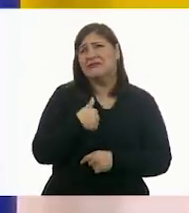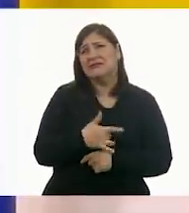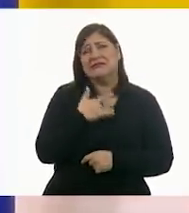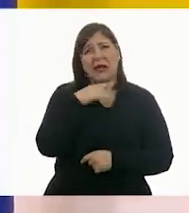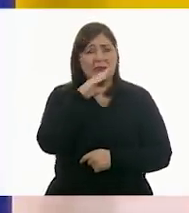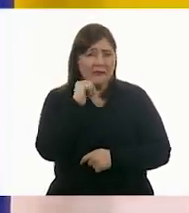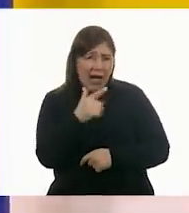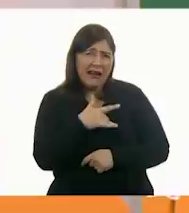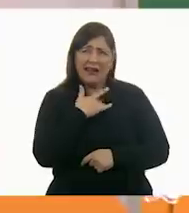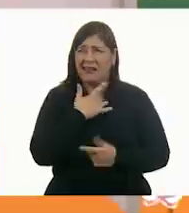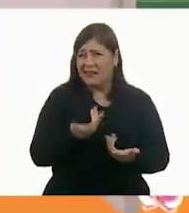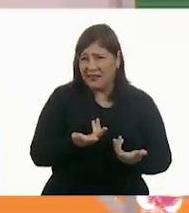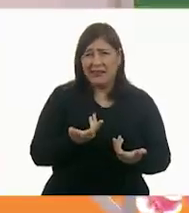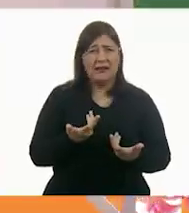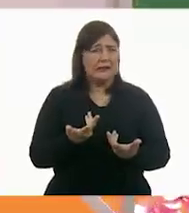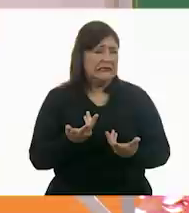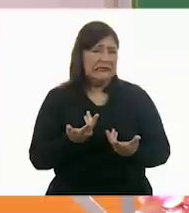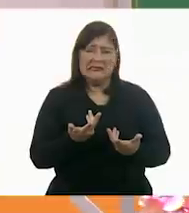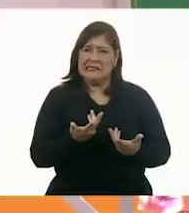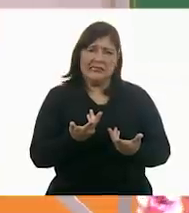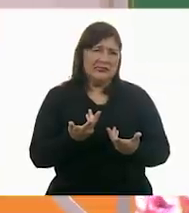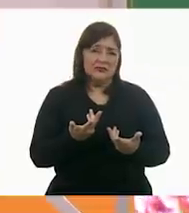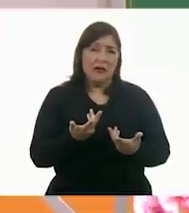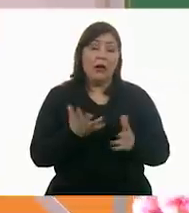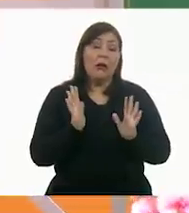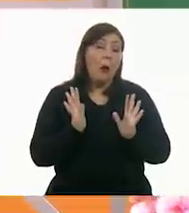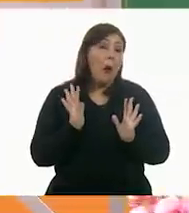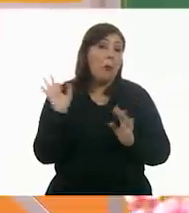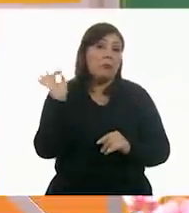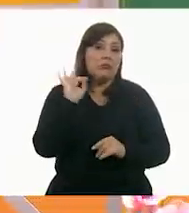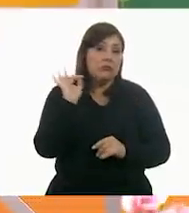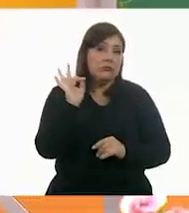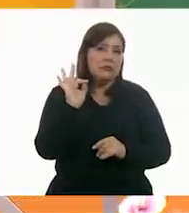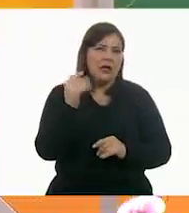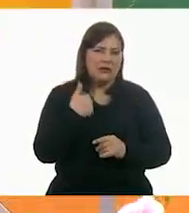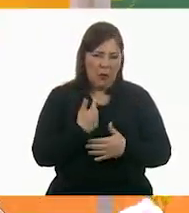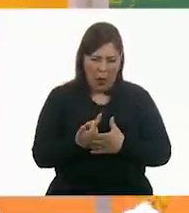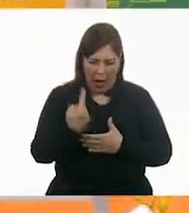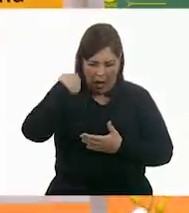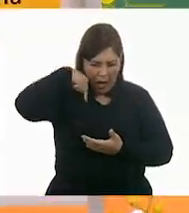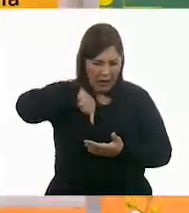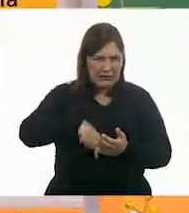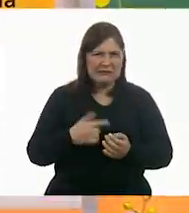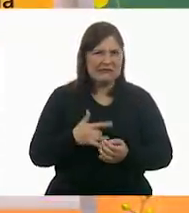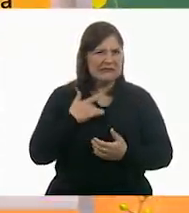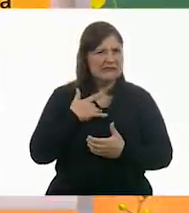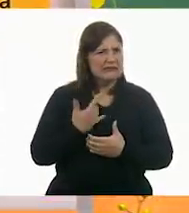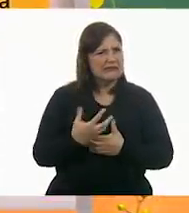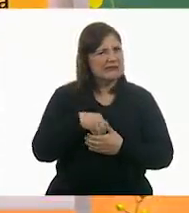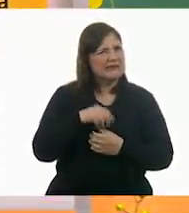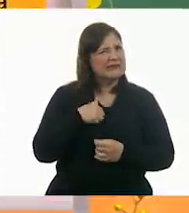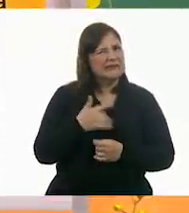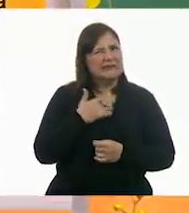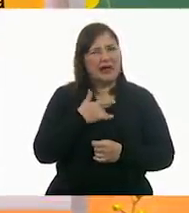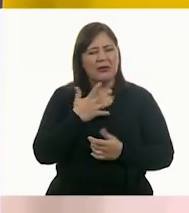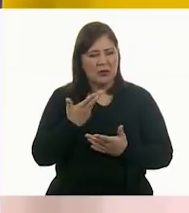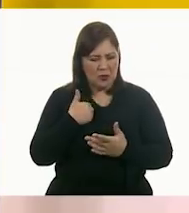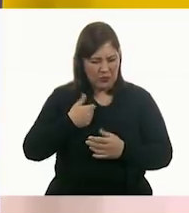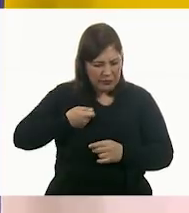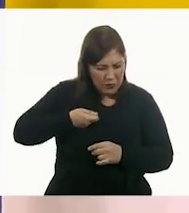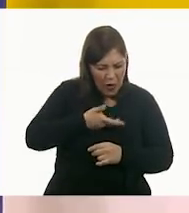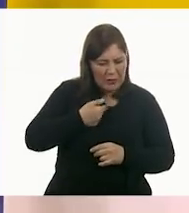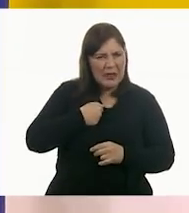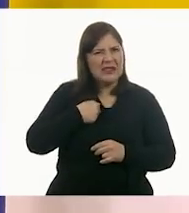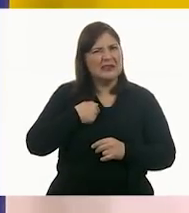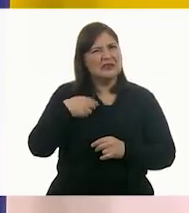mal, me siento... A lo mejor no sabemos cómo son esas emociones o qué nombre ponerle, ¿verdad? Pero para eso hay que